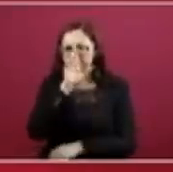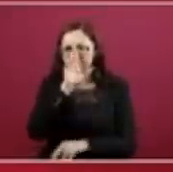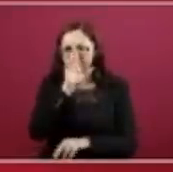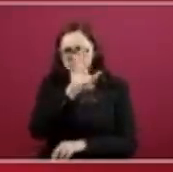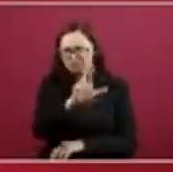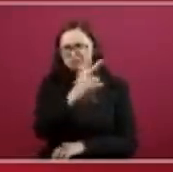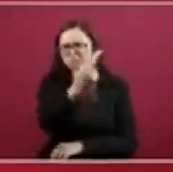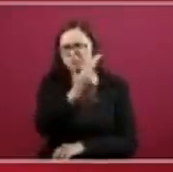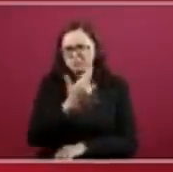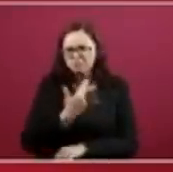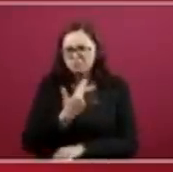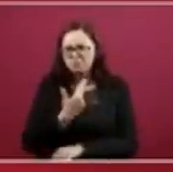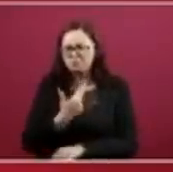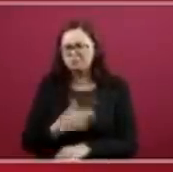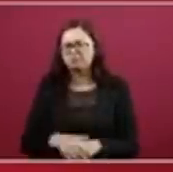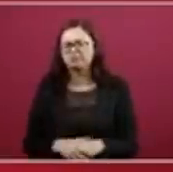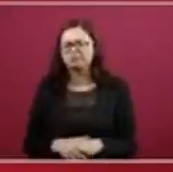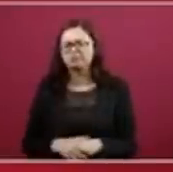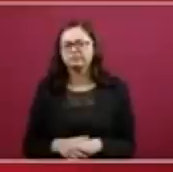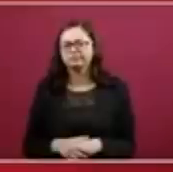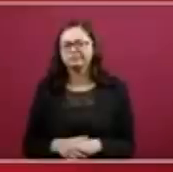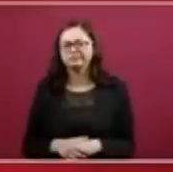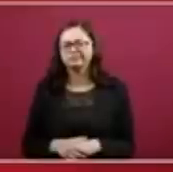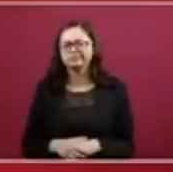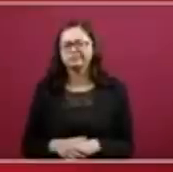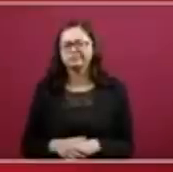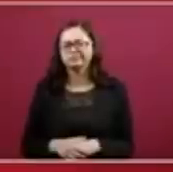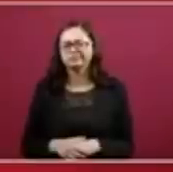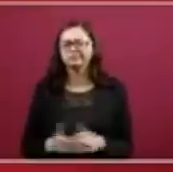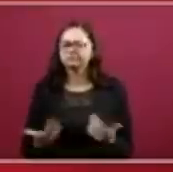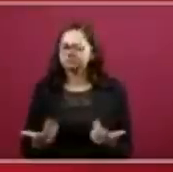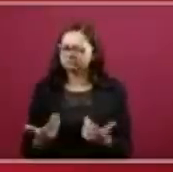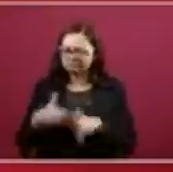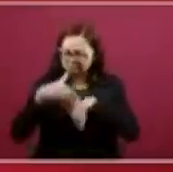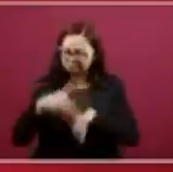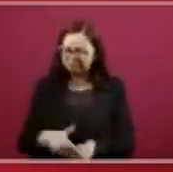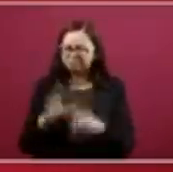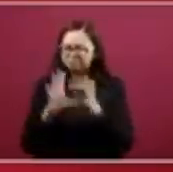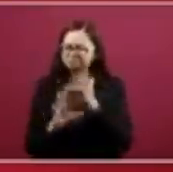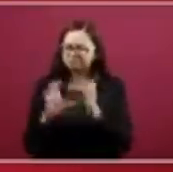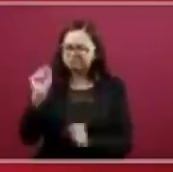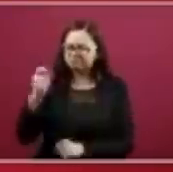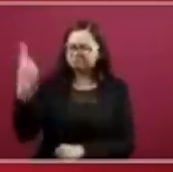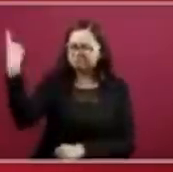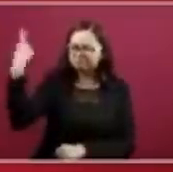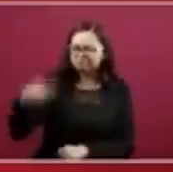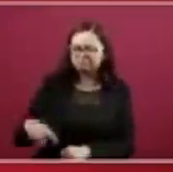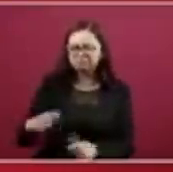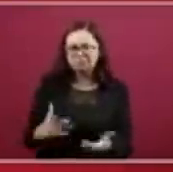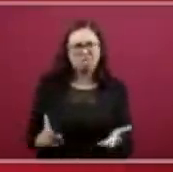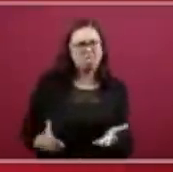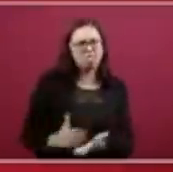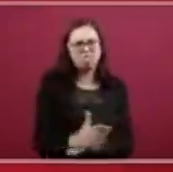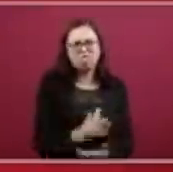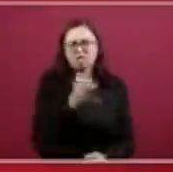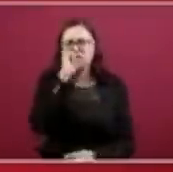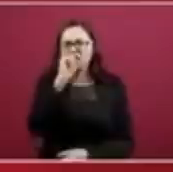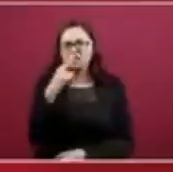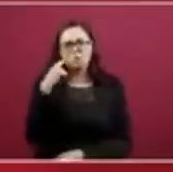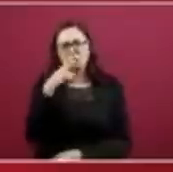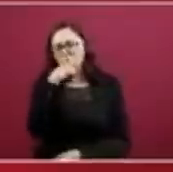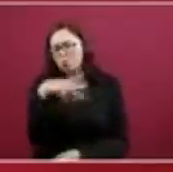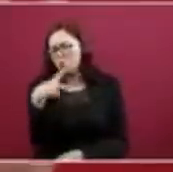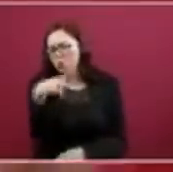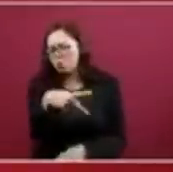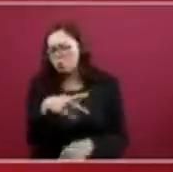en el marco de la aplicación de los principios de no intervención y de autodeterminación de los pueblos, de la solución pacífica